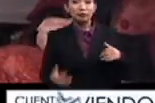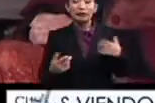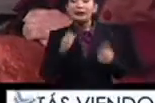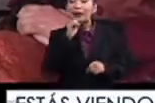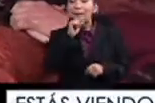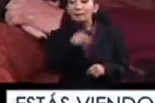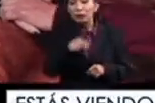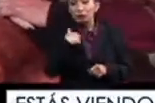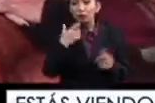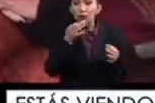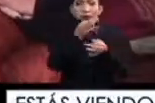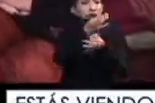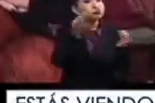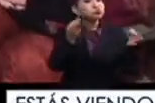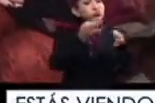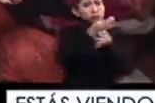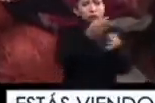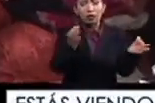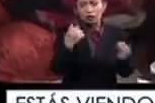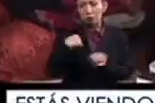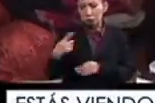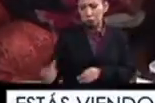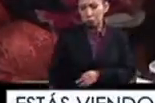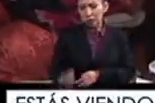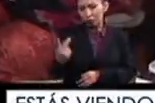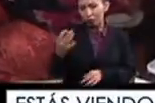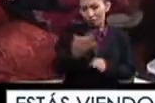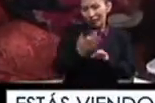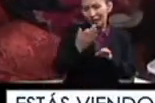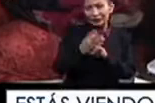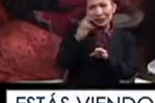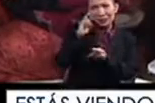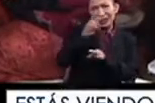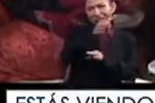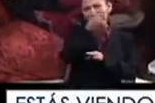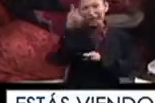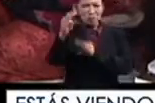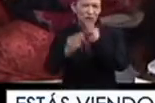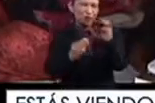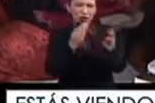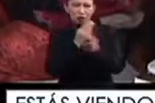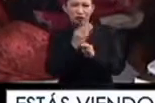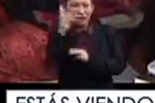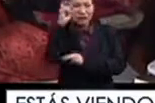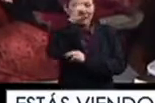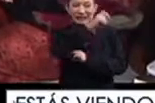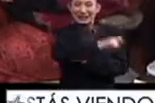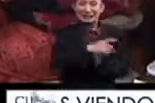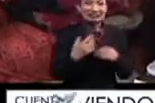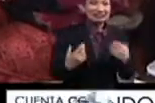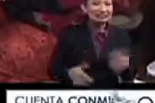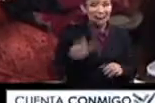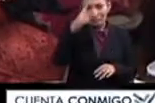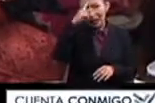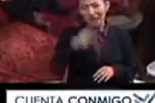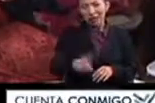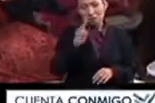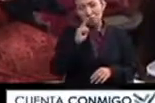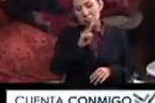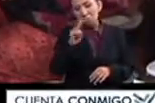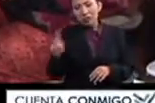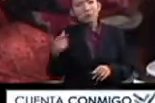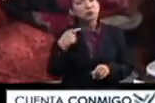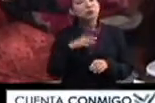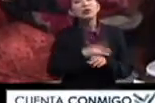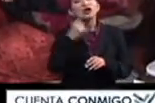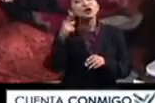te has dedicado a promoverla. Yo te pregunto, en estos días tan complicados de este país tan complicado que es México, ¿por